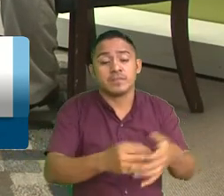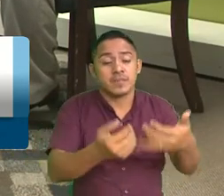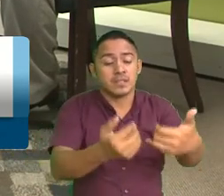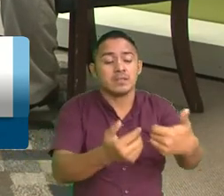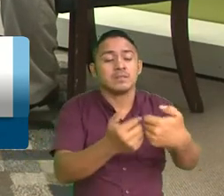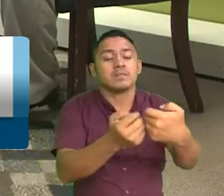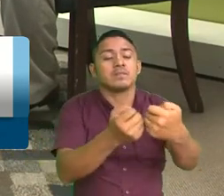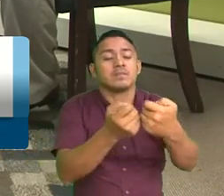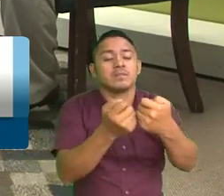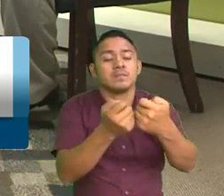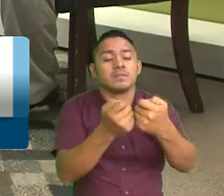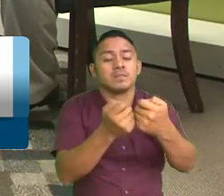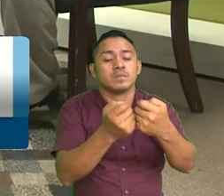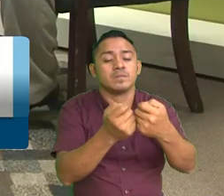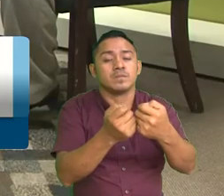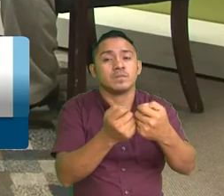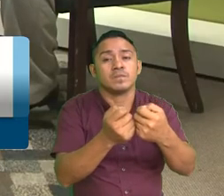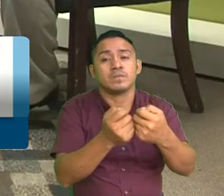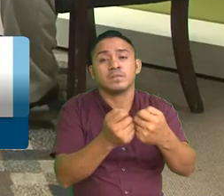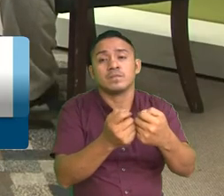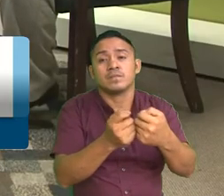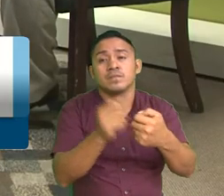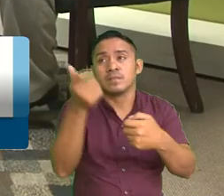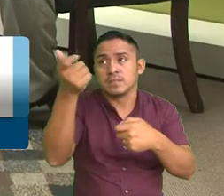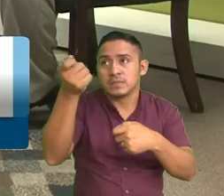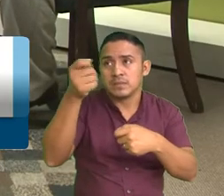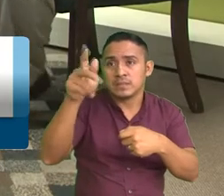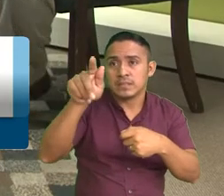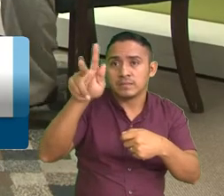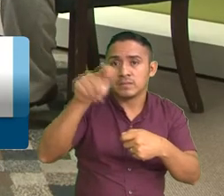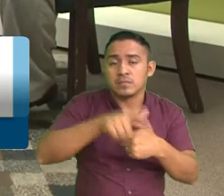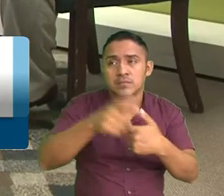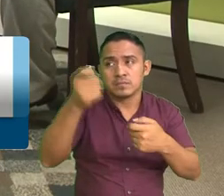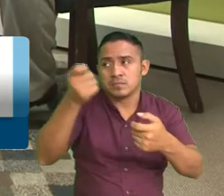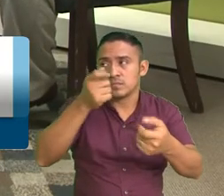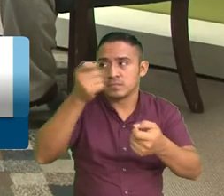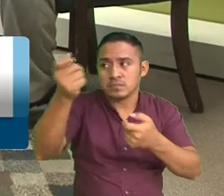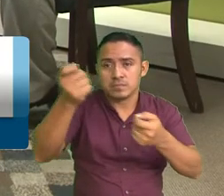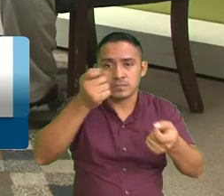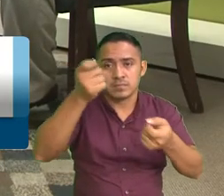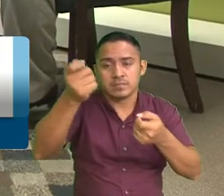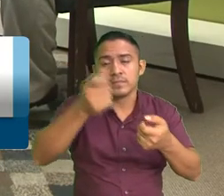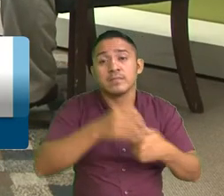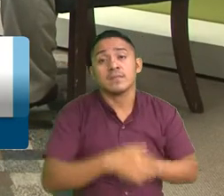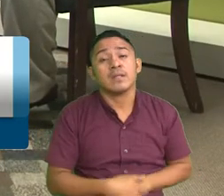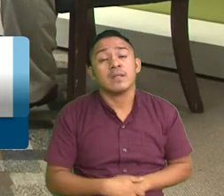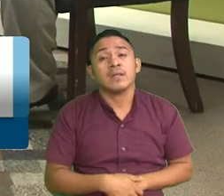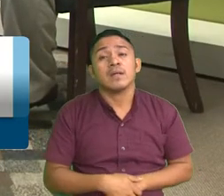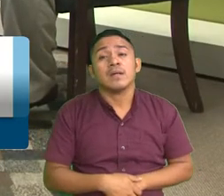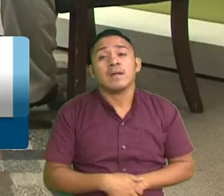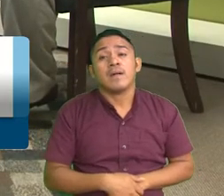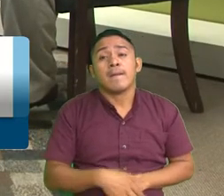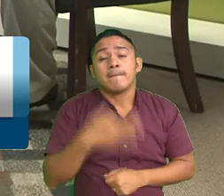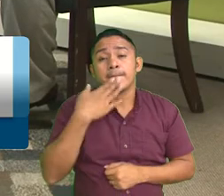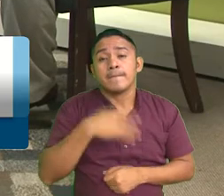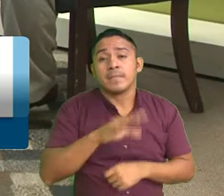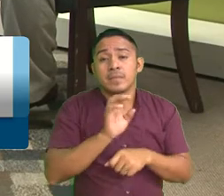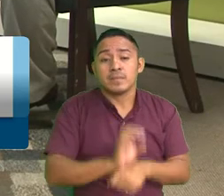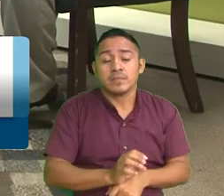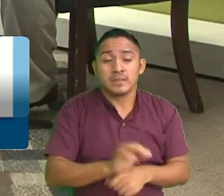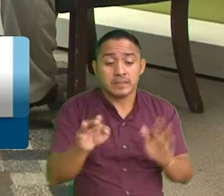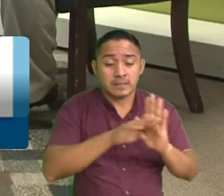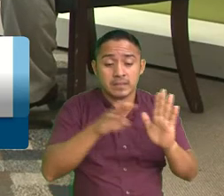teléfono y con el televisor. Clic, clic, clic. Entonces, el problema es que se acostumbran a que la cama no es para